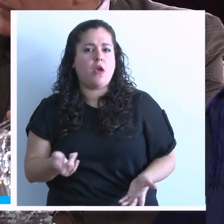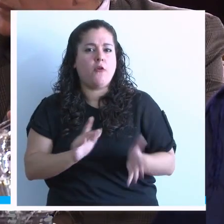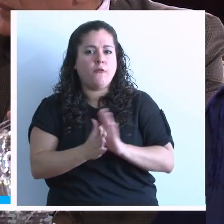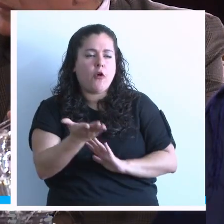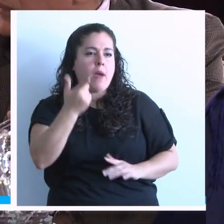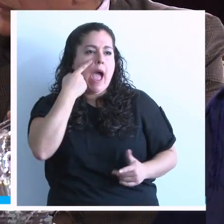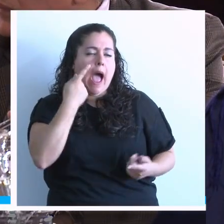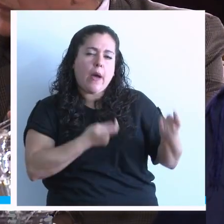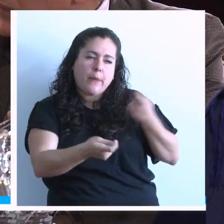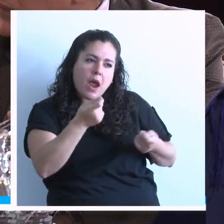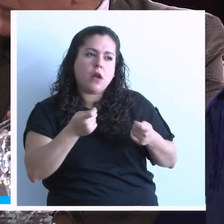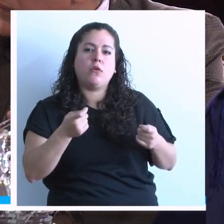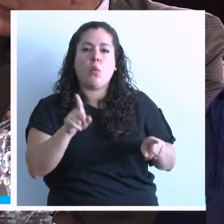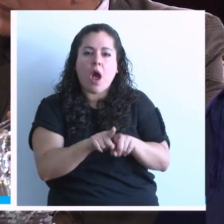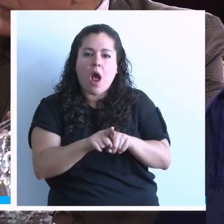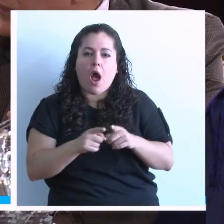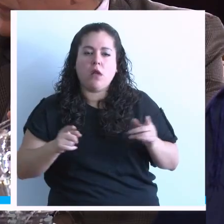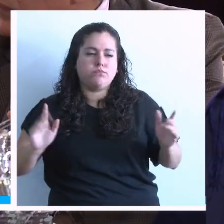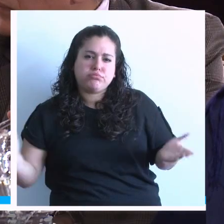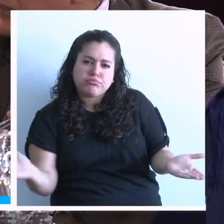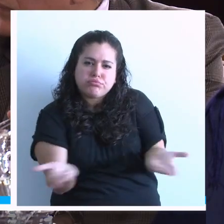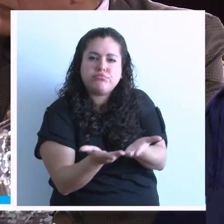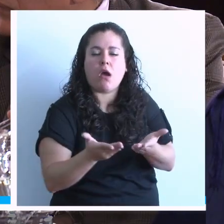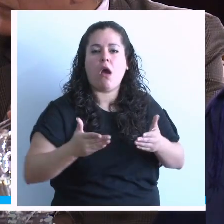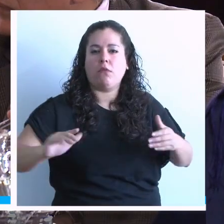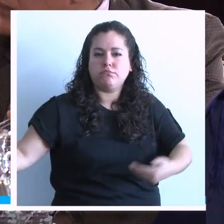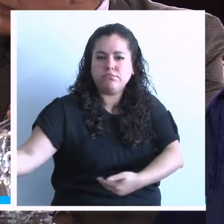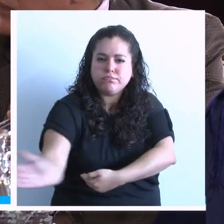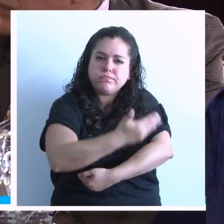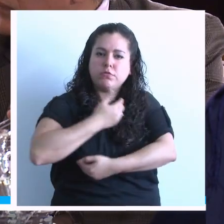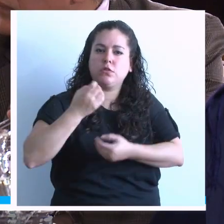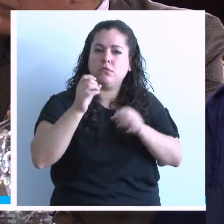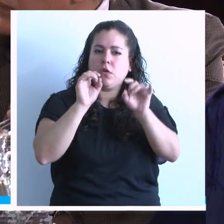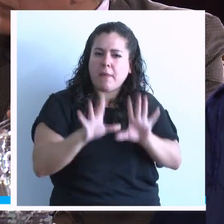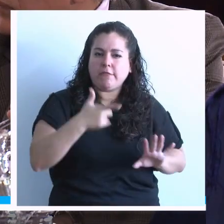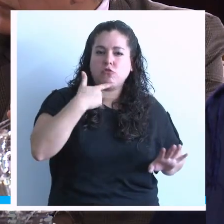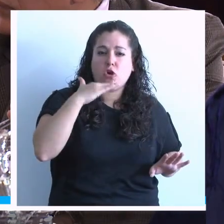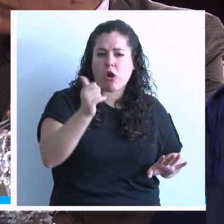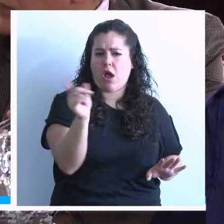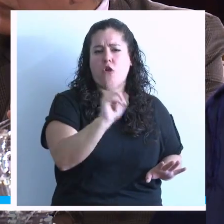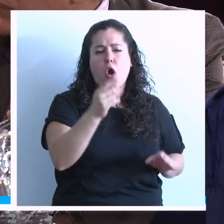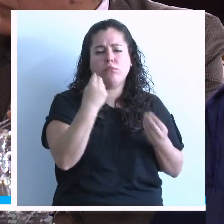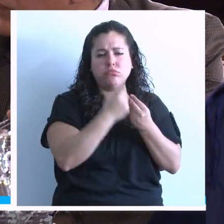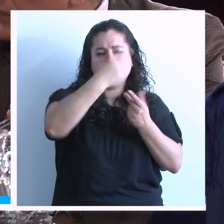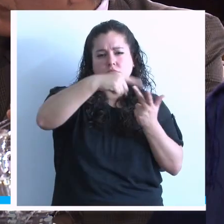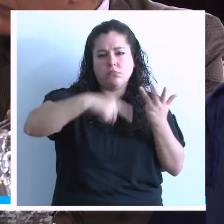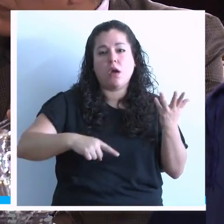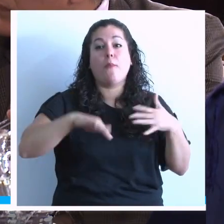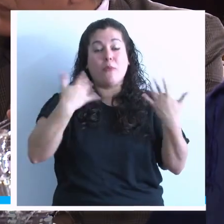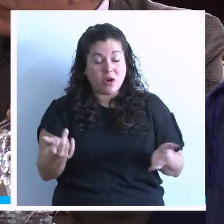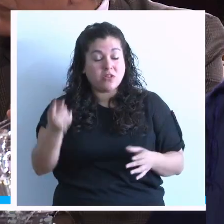regular el tema de las talas de bosque. Por eso está previsto que en el directorio del